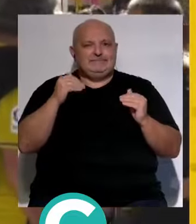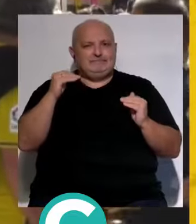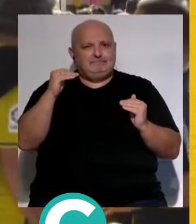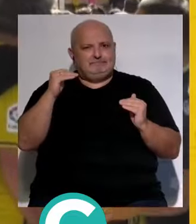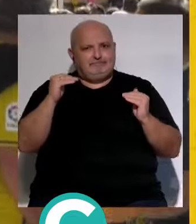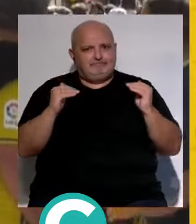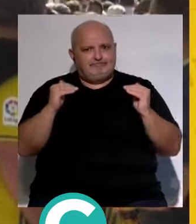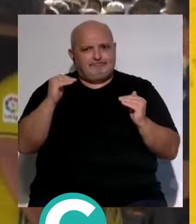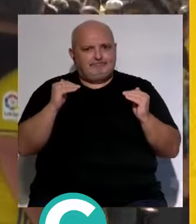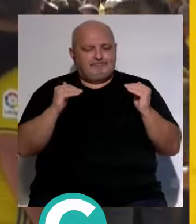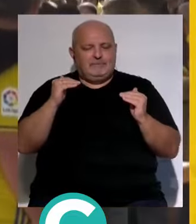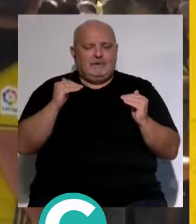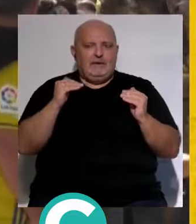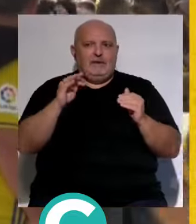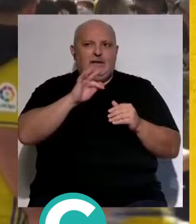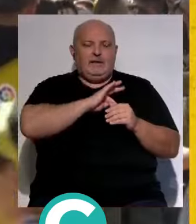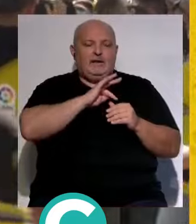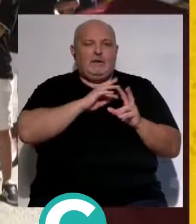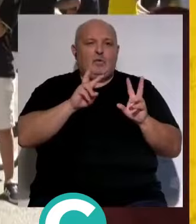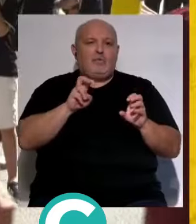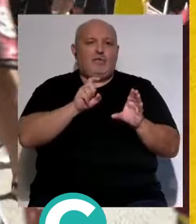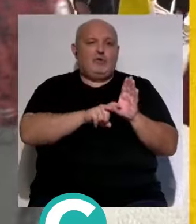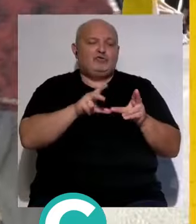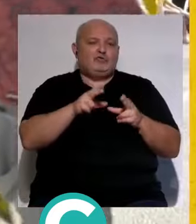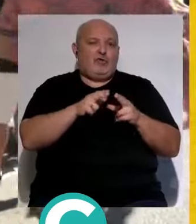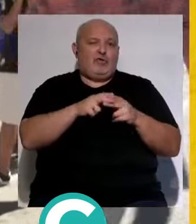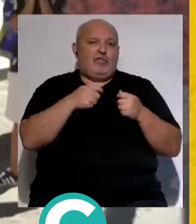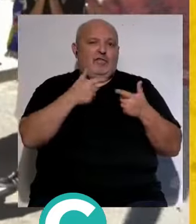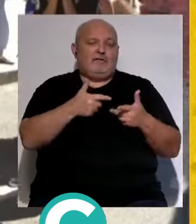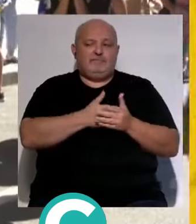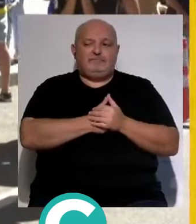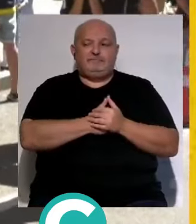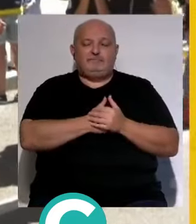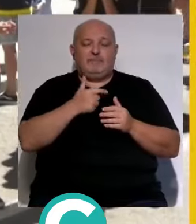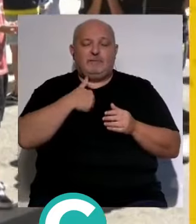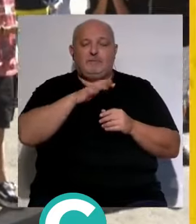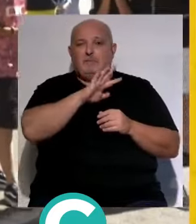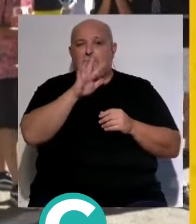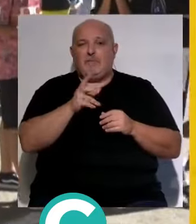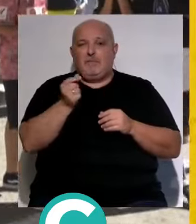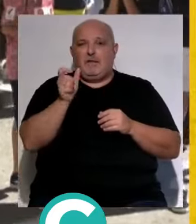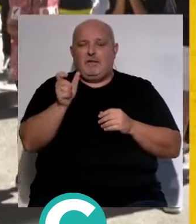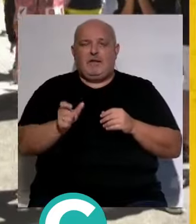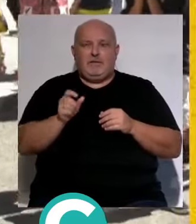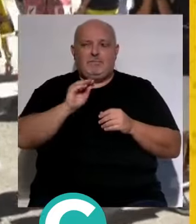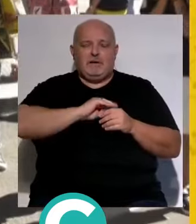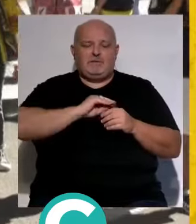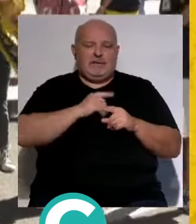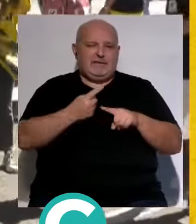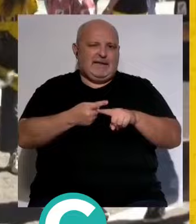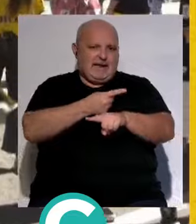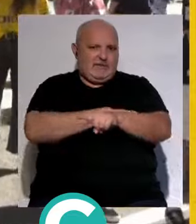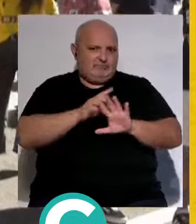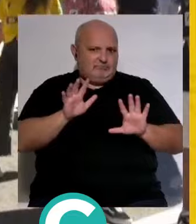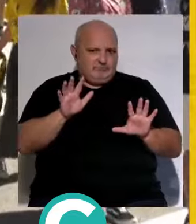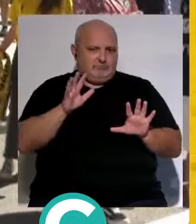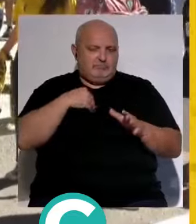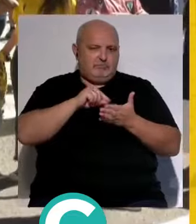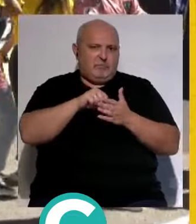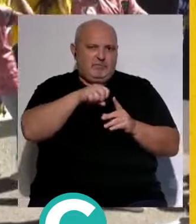poco más. Entonces, intentar premiar a los nuevos abonados. Exactamente. A mí me parecen los precios un auténtico disparate y